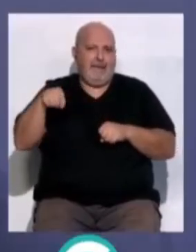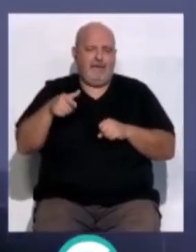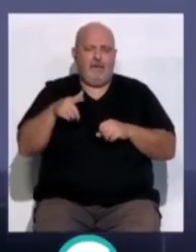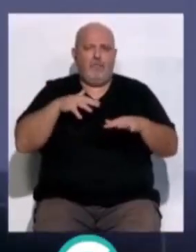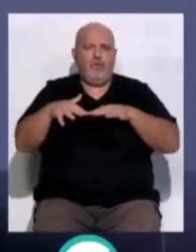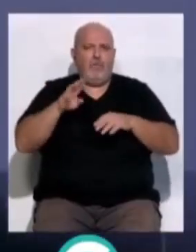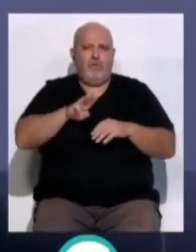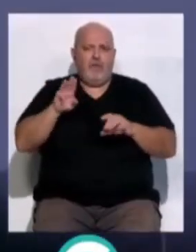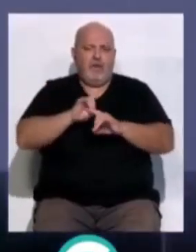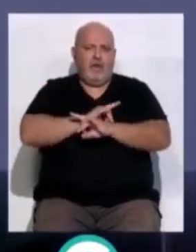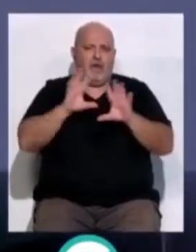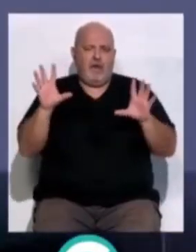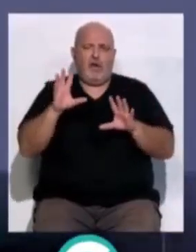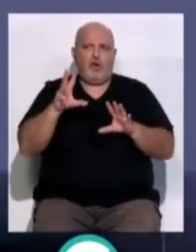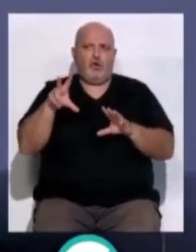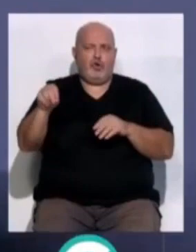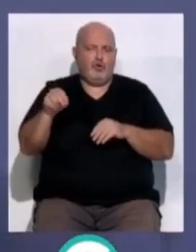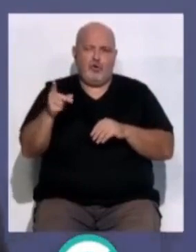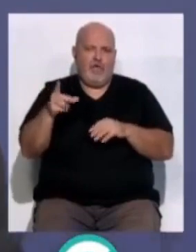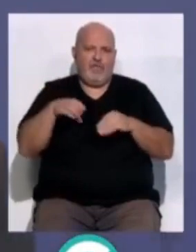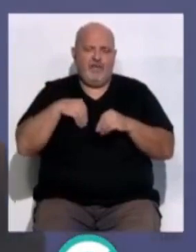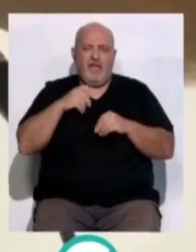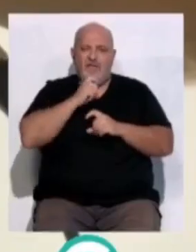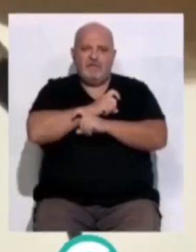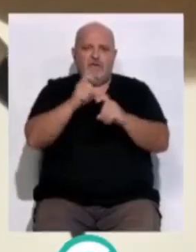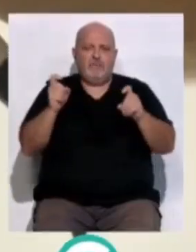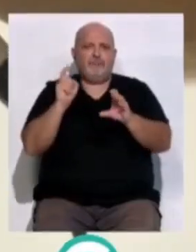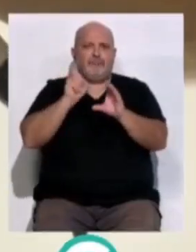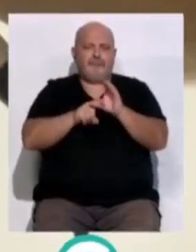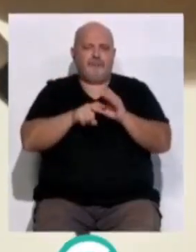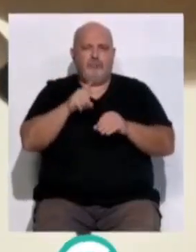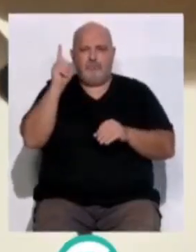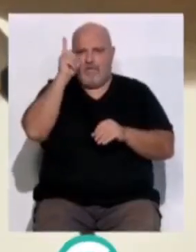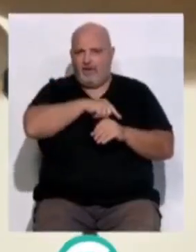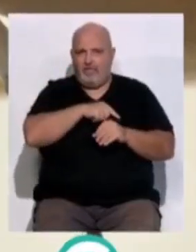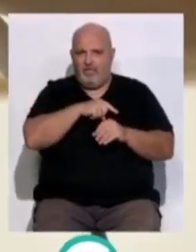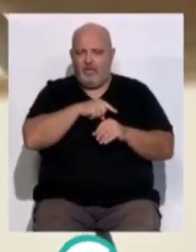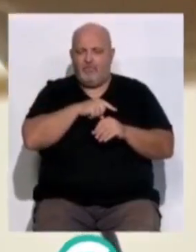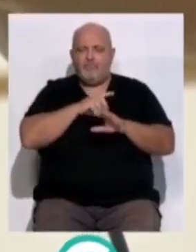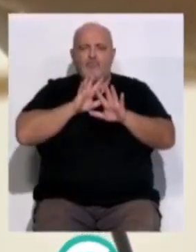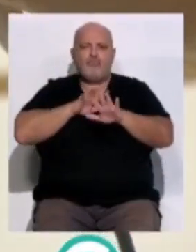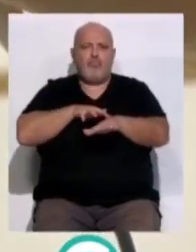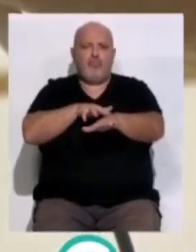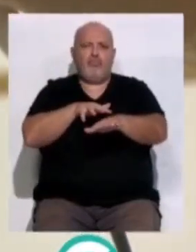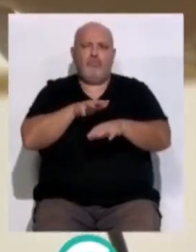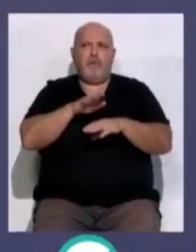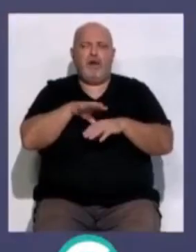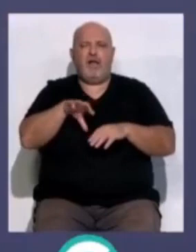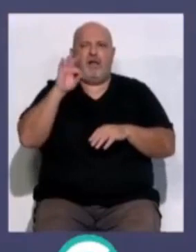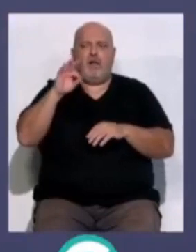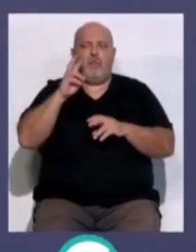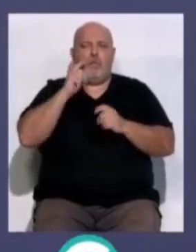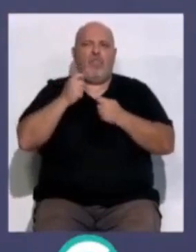moviliza ante la amnistía y desde luego los gaditanos ya les aviso que vamos a estar en Madrid donde se va a evidenciar una alternativa al